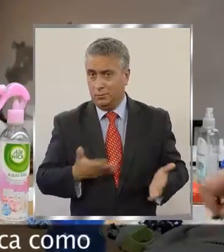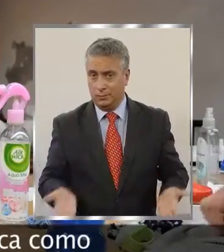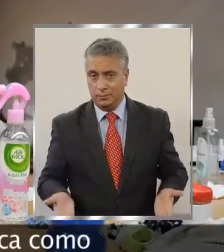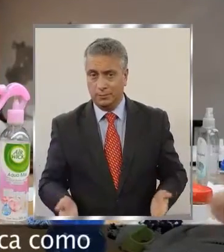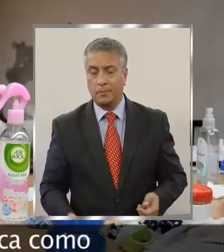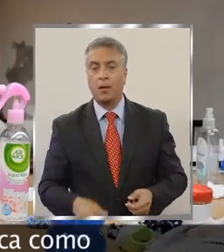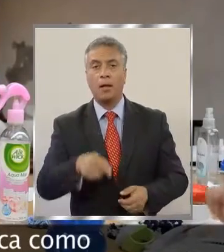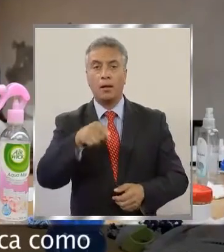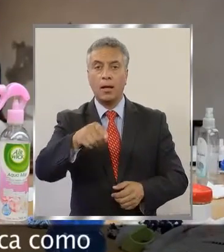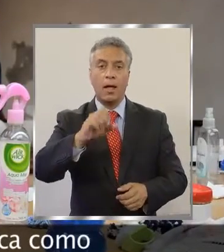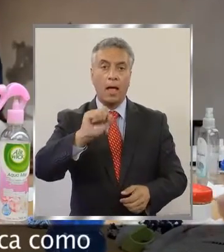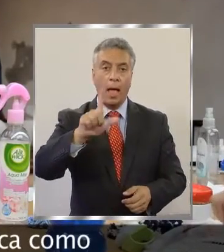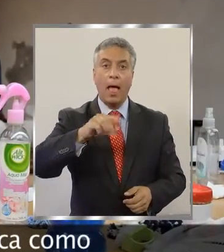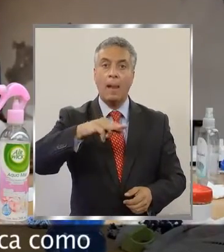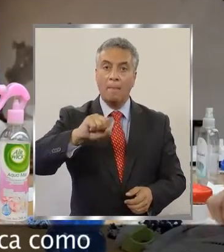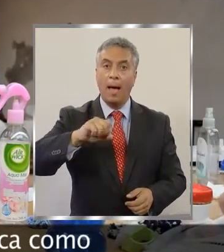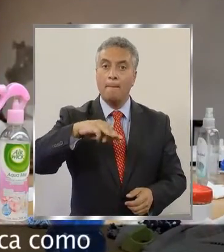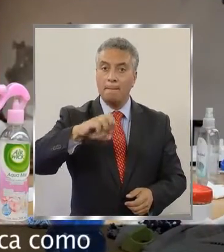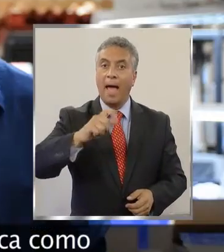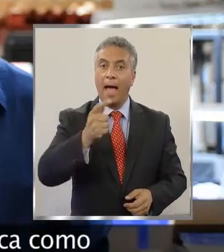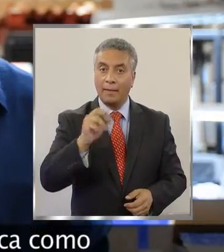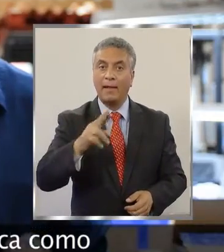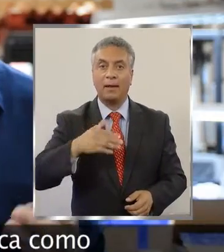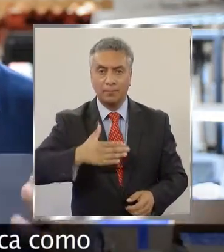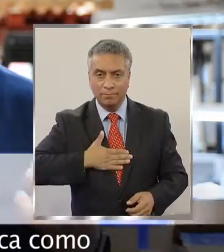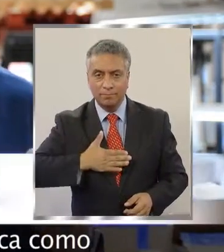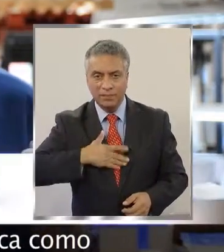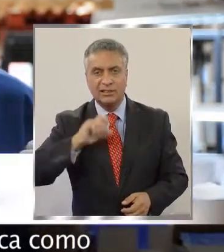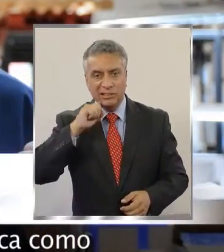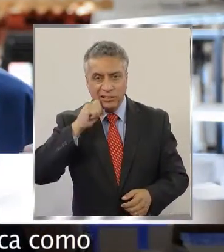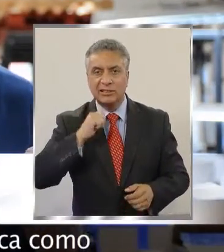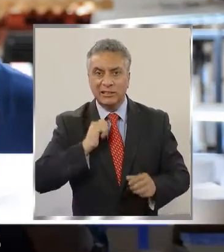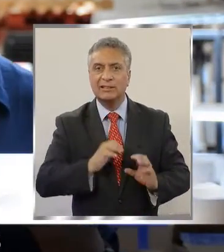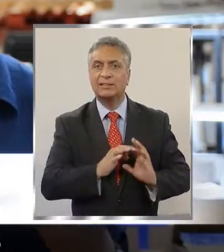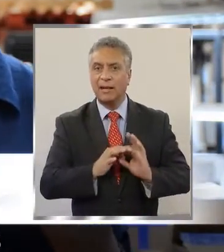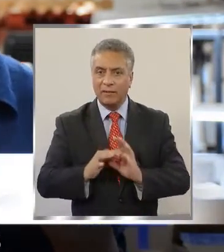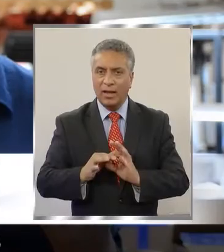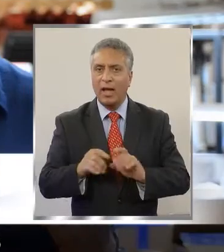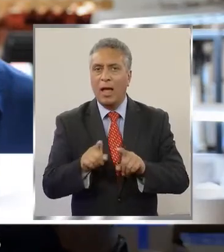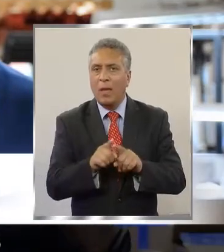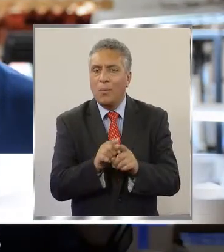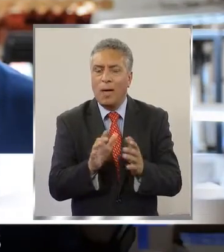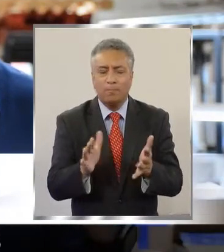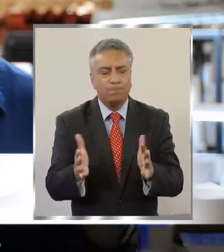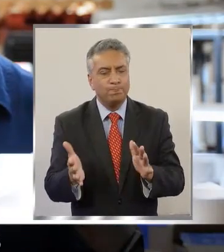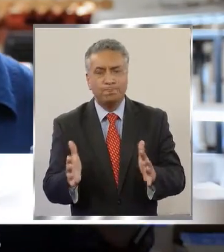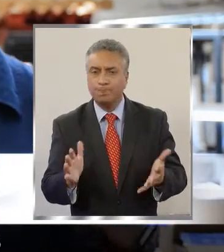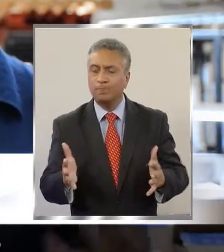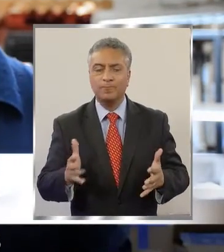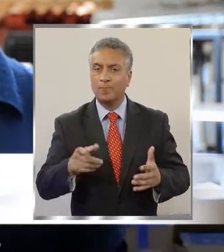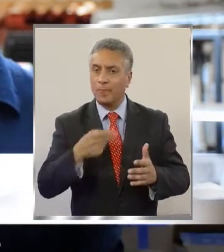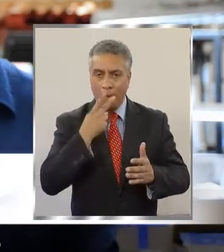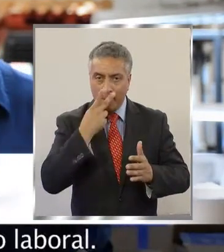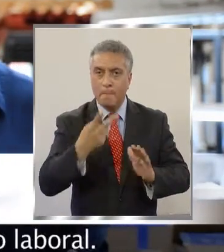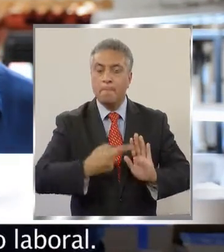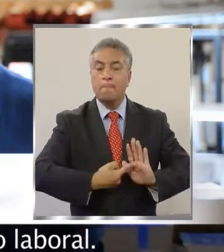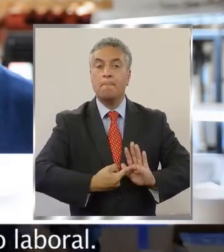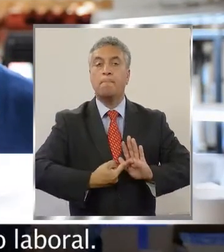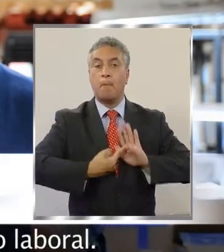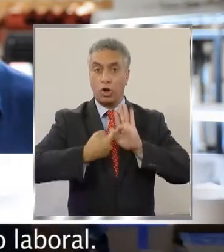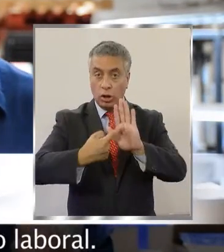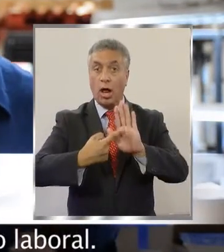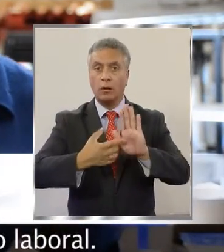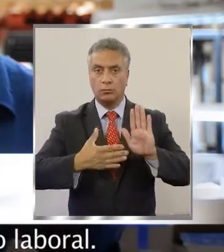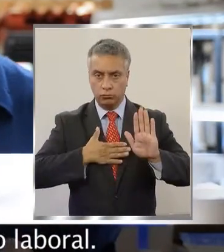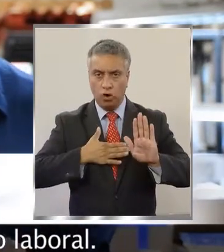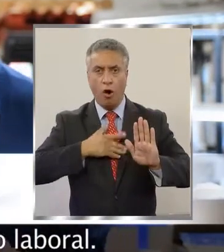Arma Mater para mí significa como mostrarles que